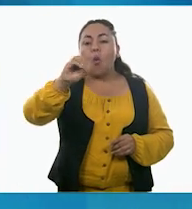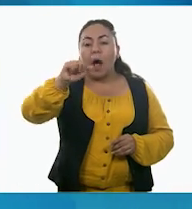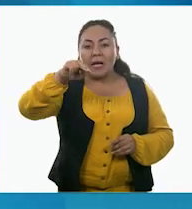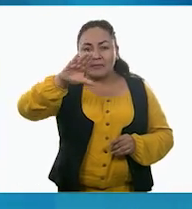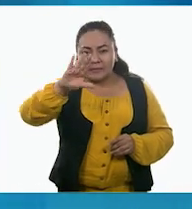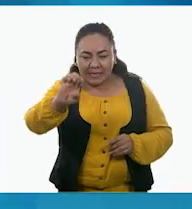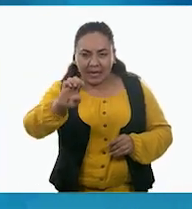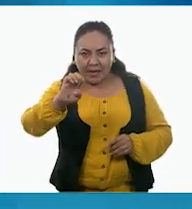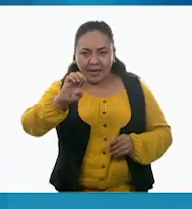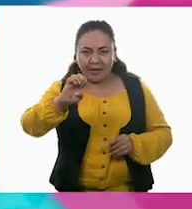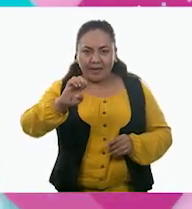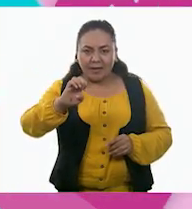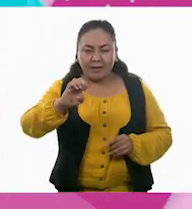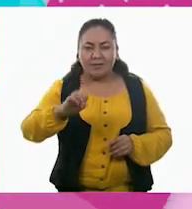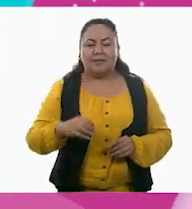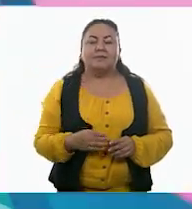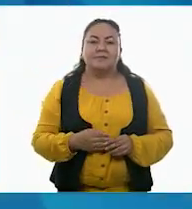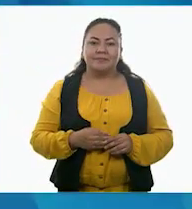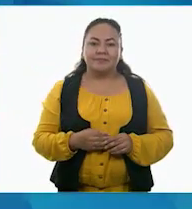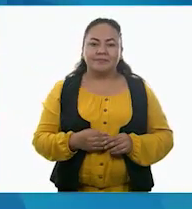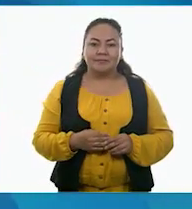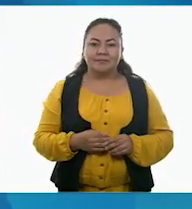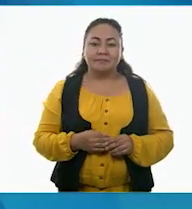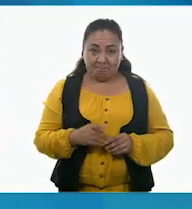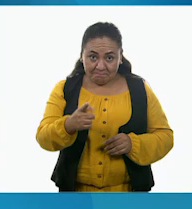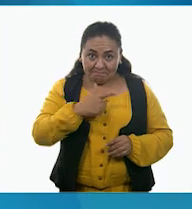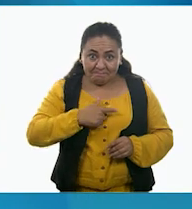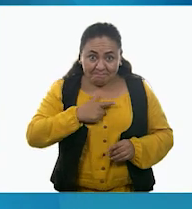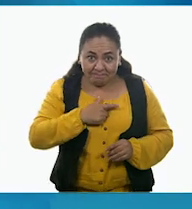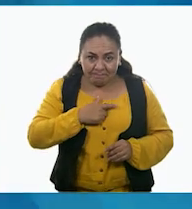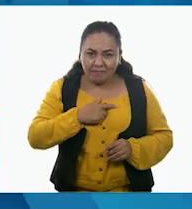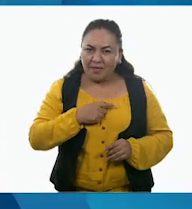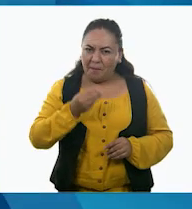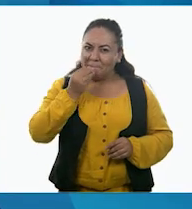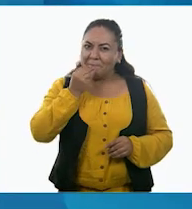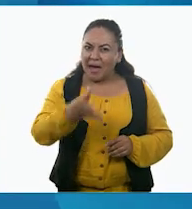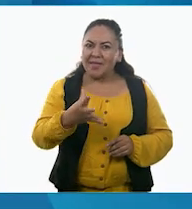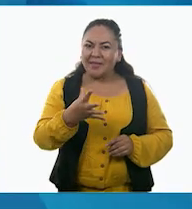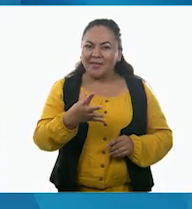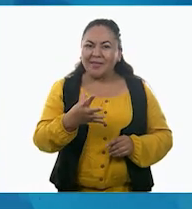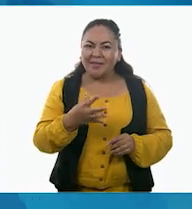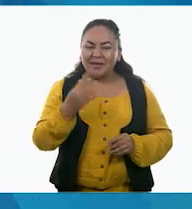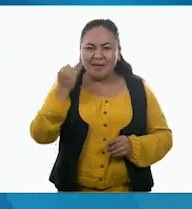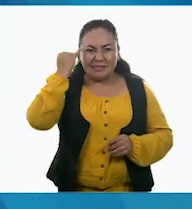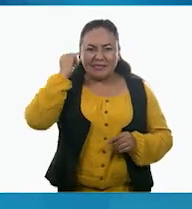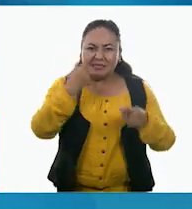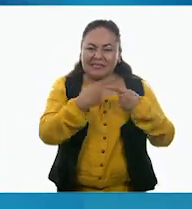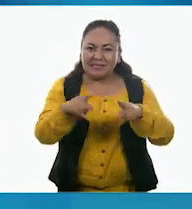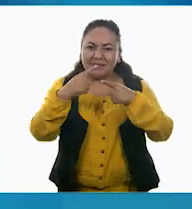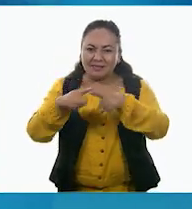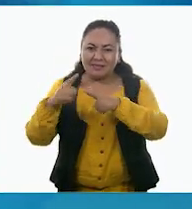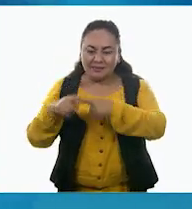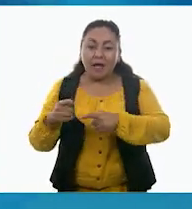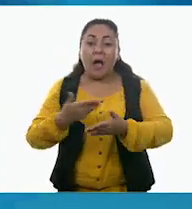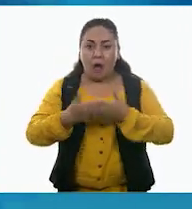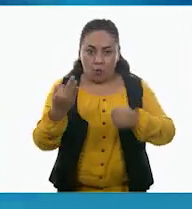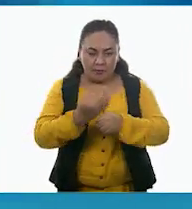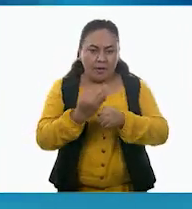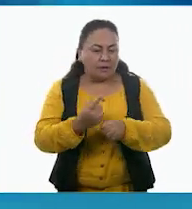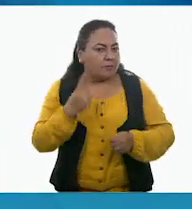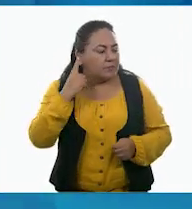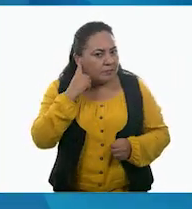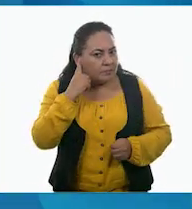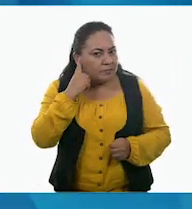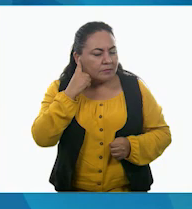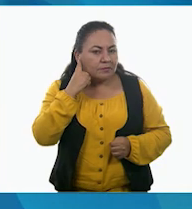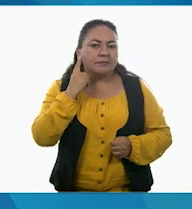maclacli guanse. ¿Te gustó? Muy padre, ¿verdad? Ahora vamos a escuchar a Rosa,